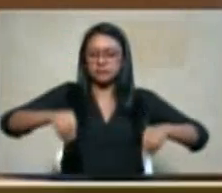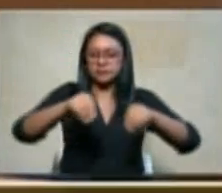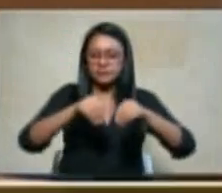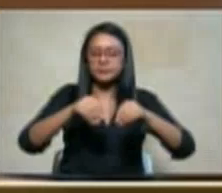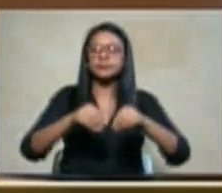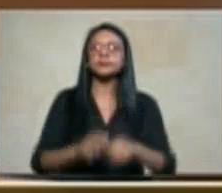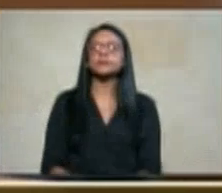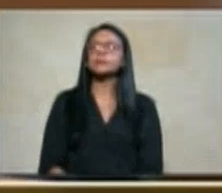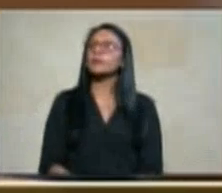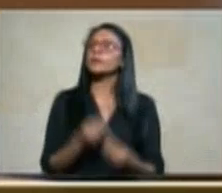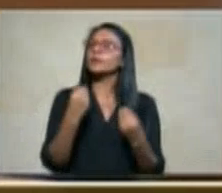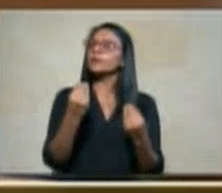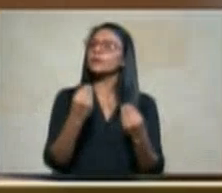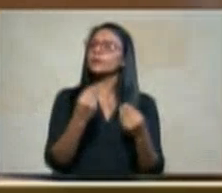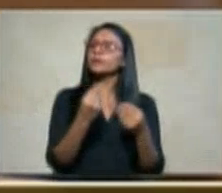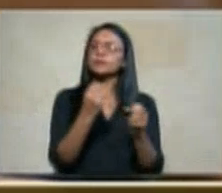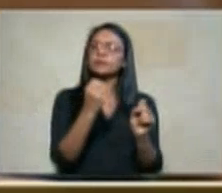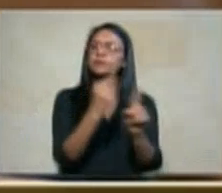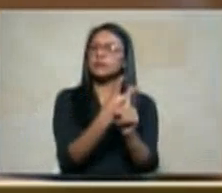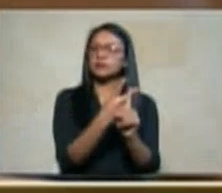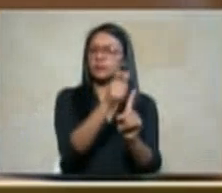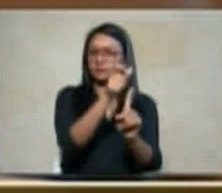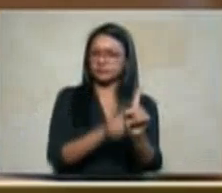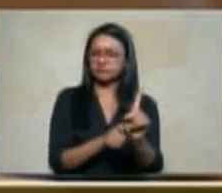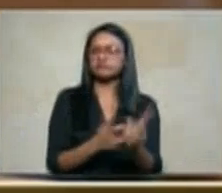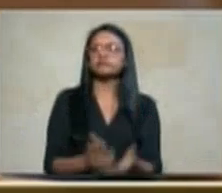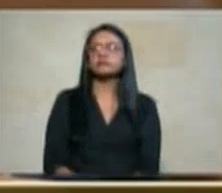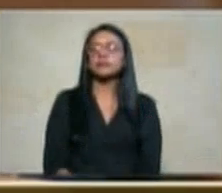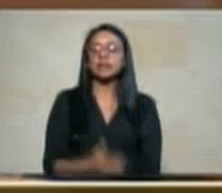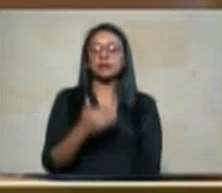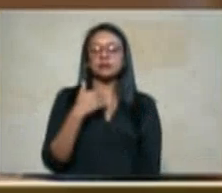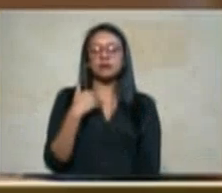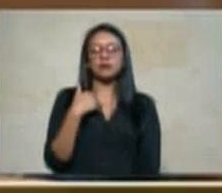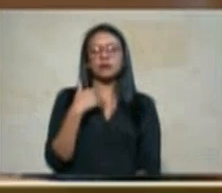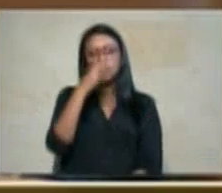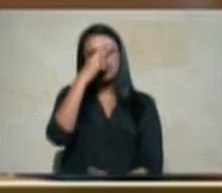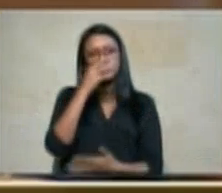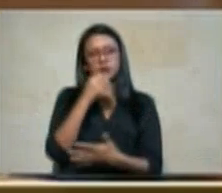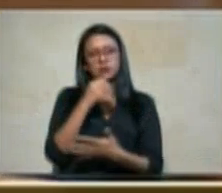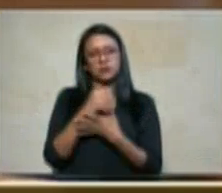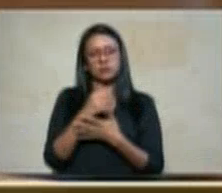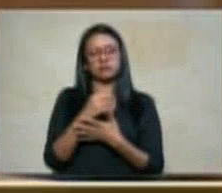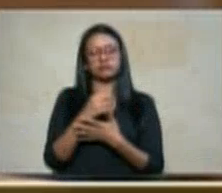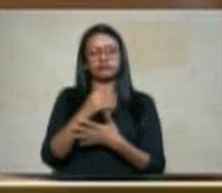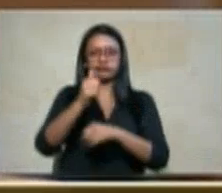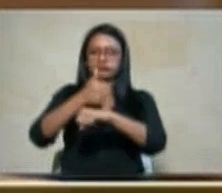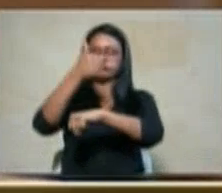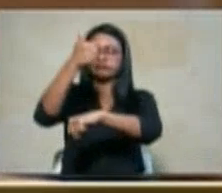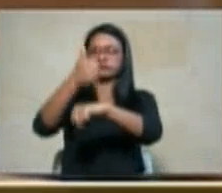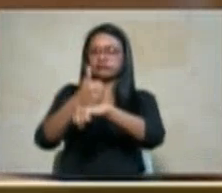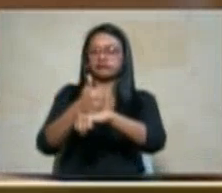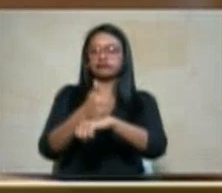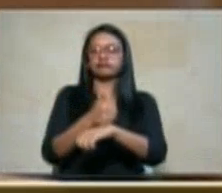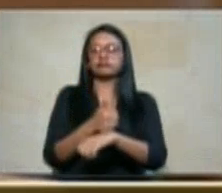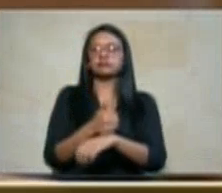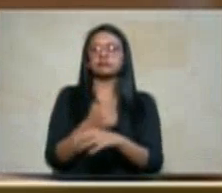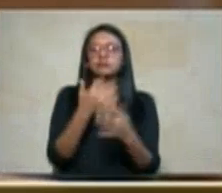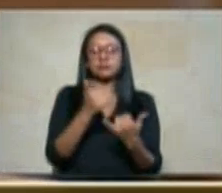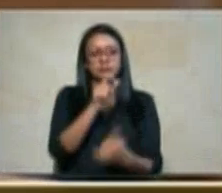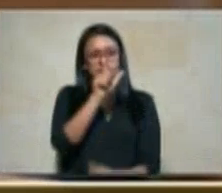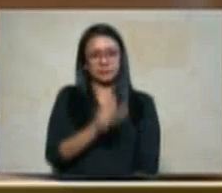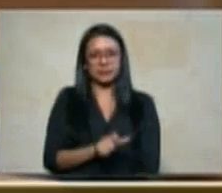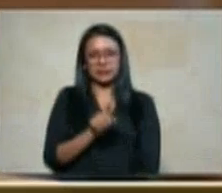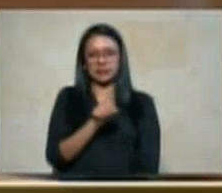tierras para nuestras víctimas. Mi intervención, señor director, el doctor Sabogal, va